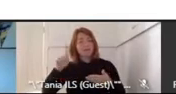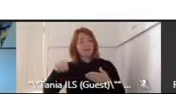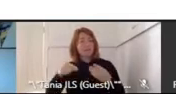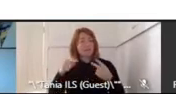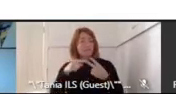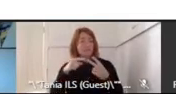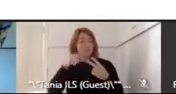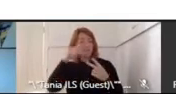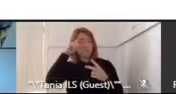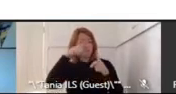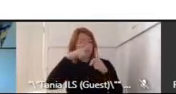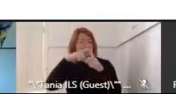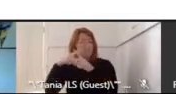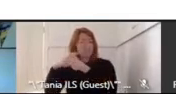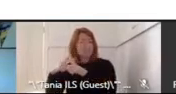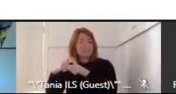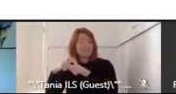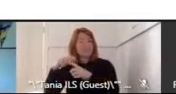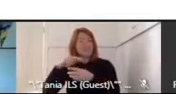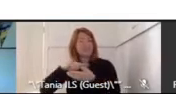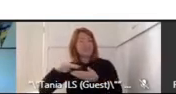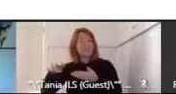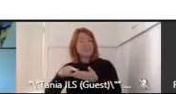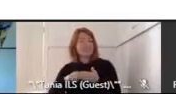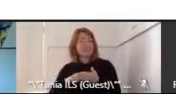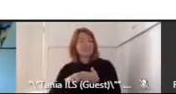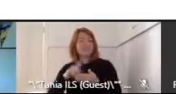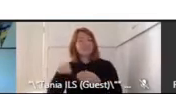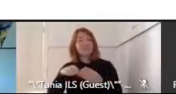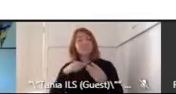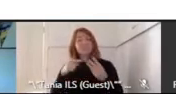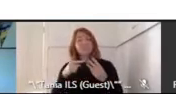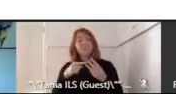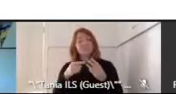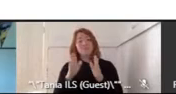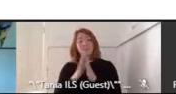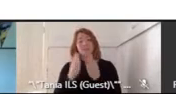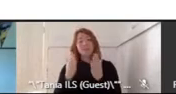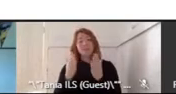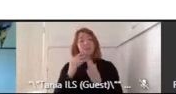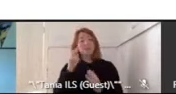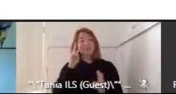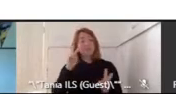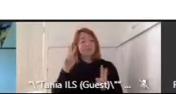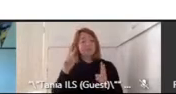o el libro Women and Physics de Laura Maculo.